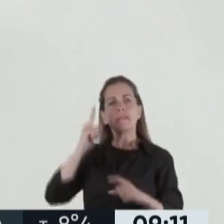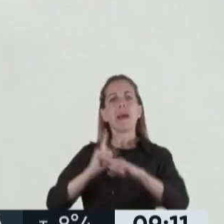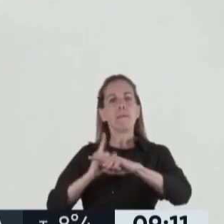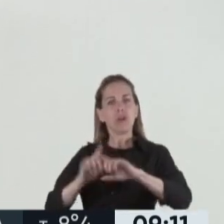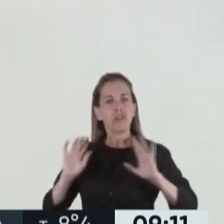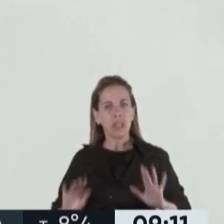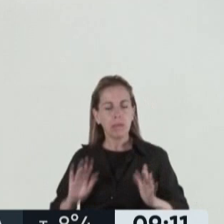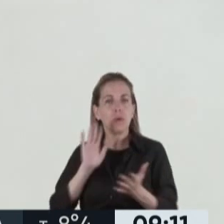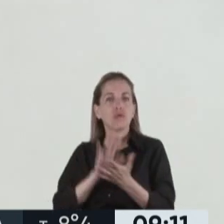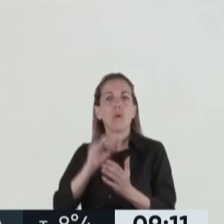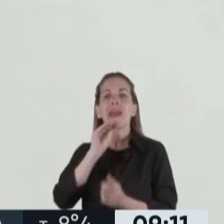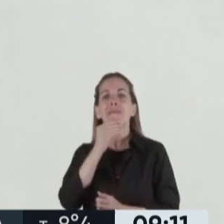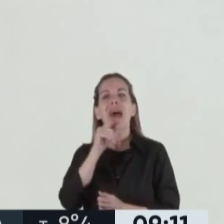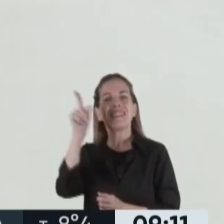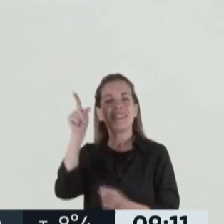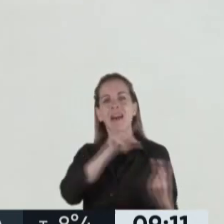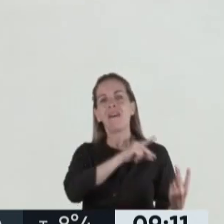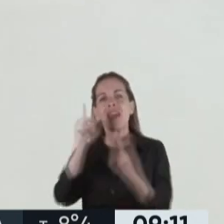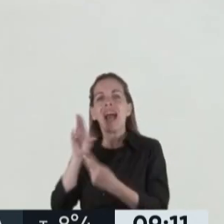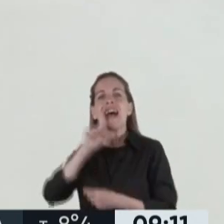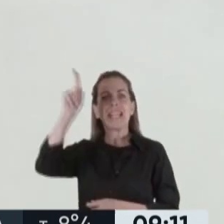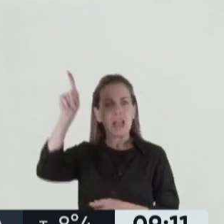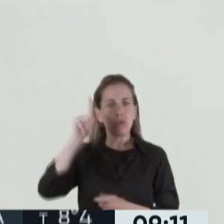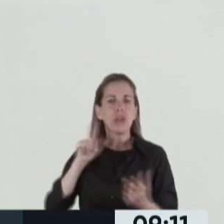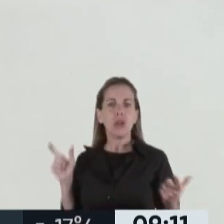de Sergio Massa a los Estados Unidos, con